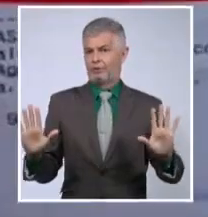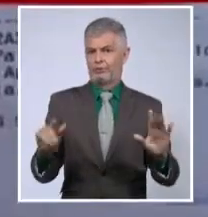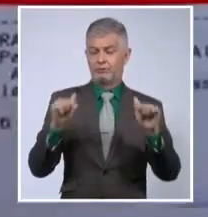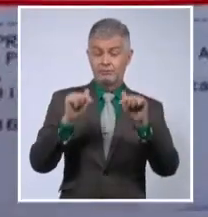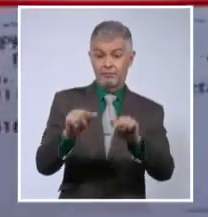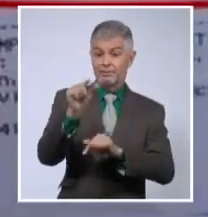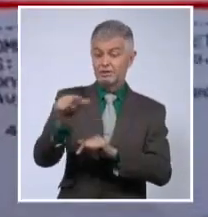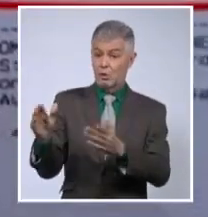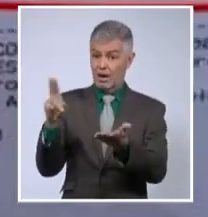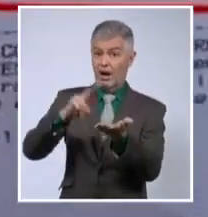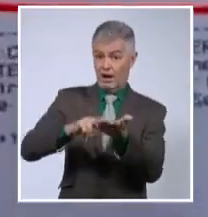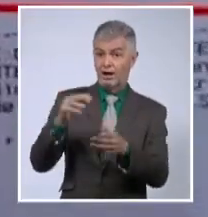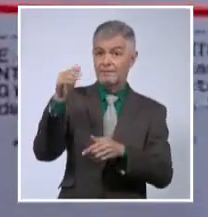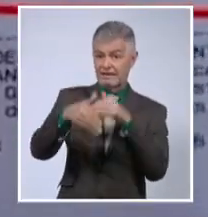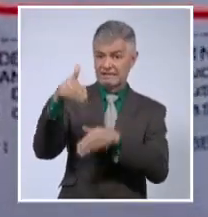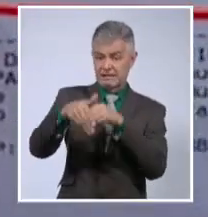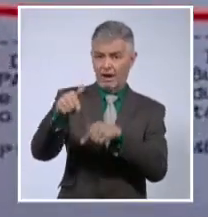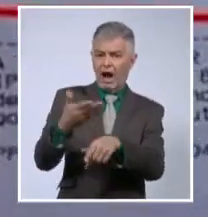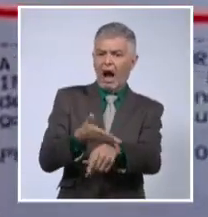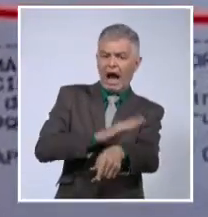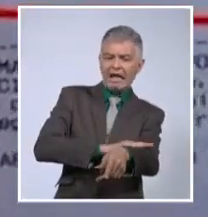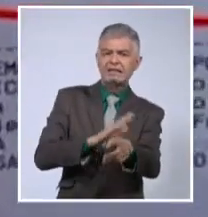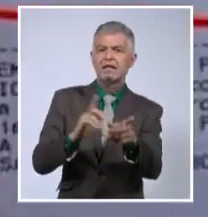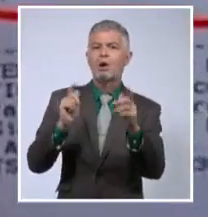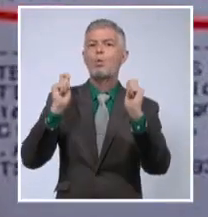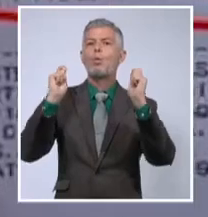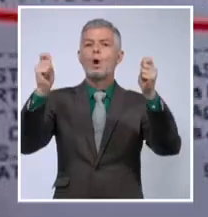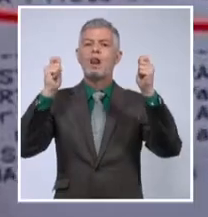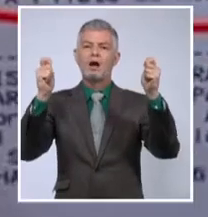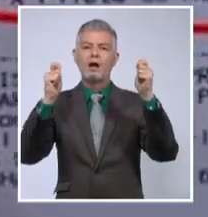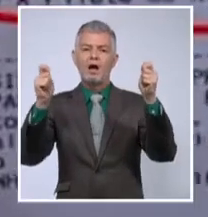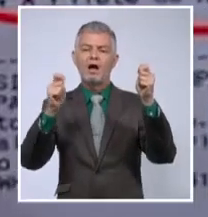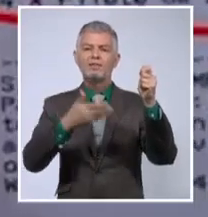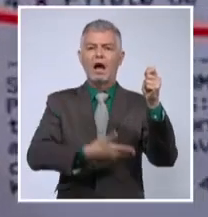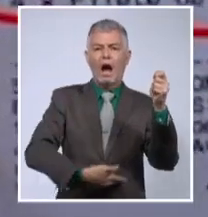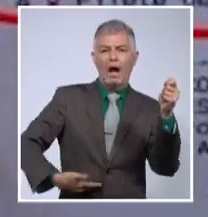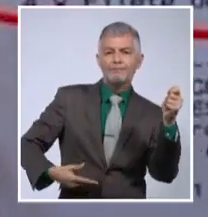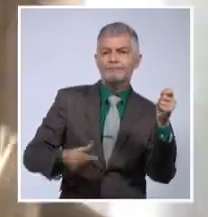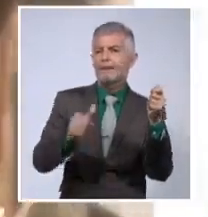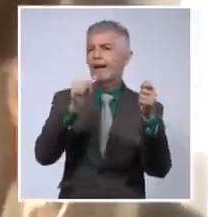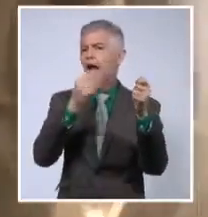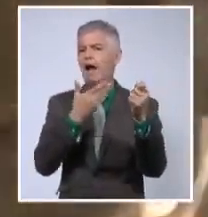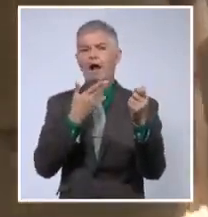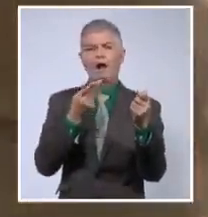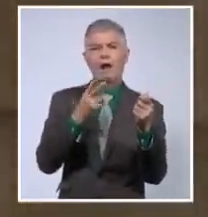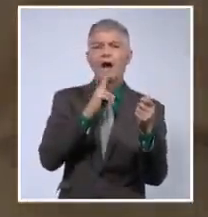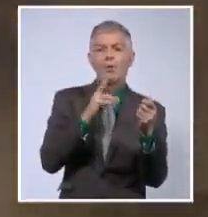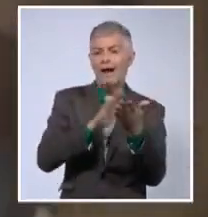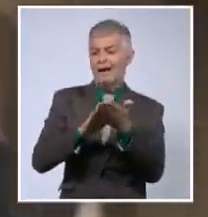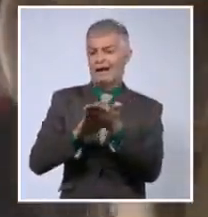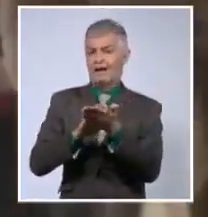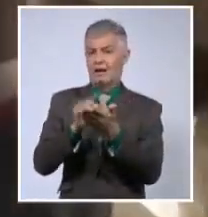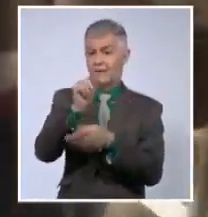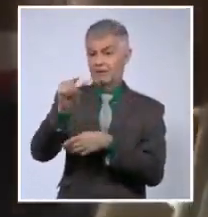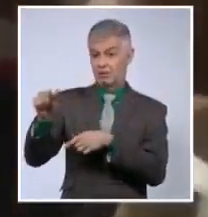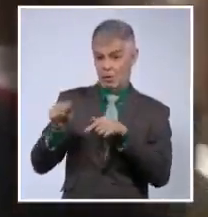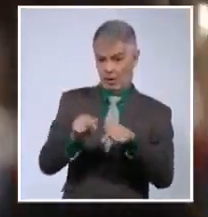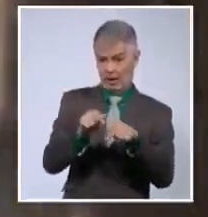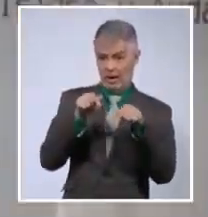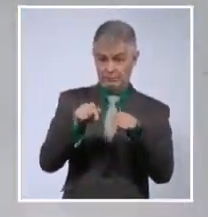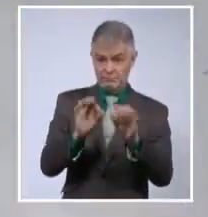iniciado voluntariamente una huelga de hambre y sed, que no fue tal, según evidencias públicas. Los supuestos huelguistas publicaron en